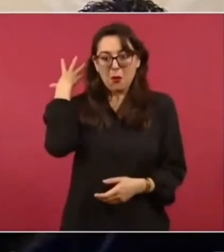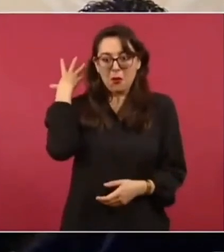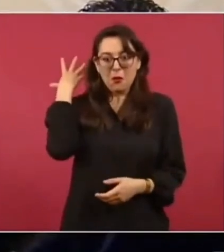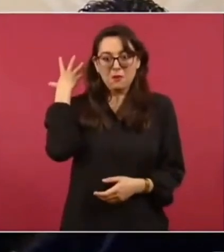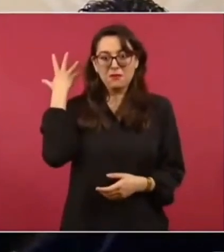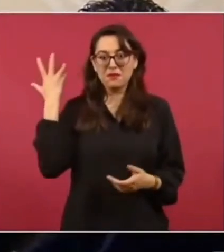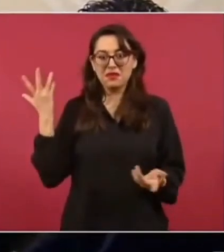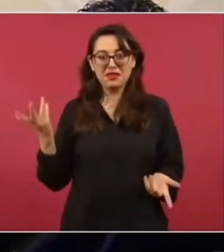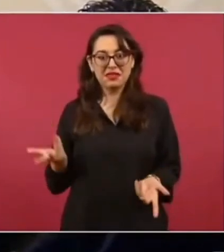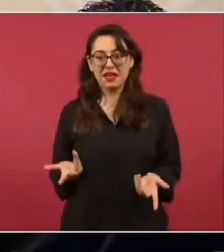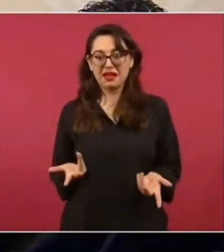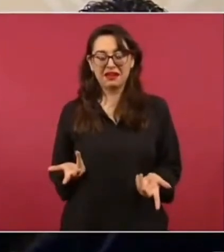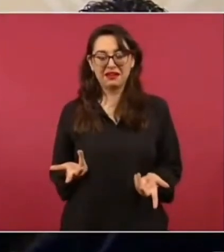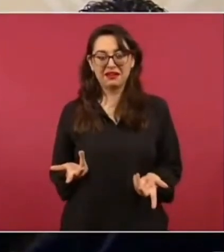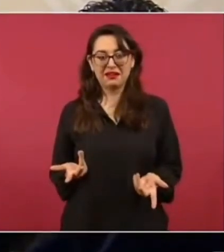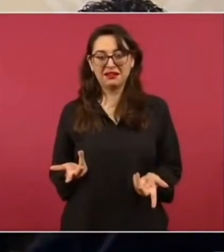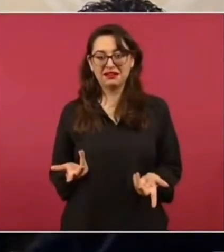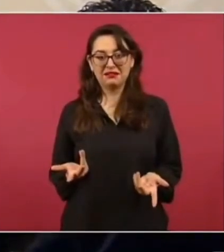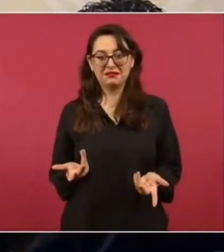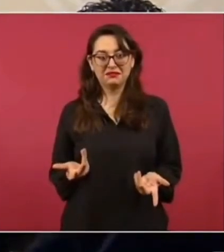a los conservadores,